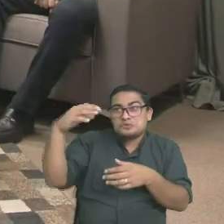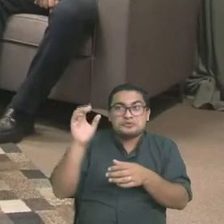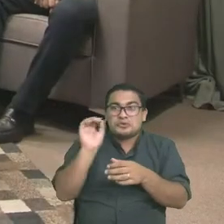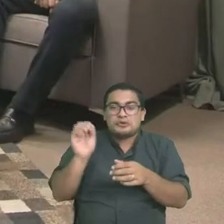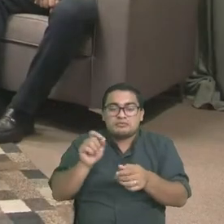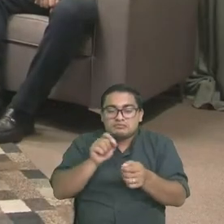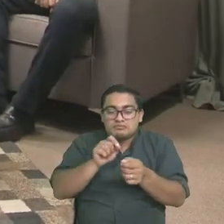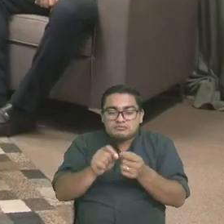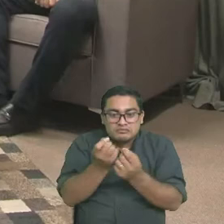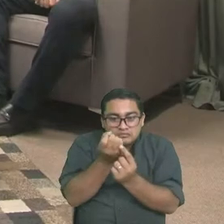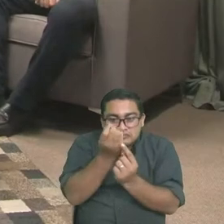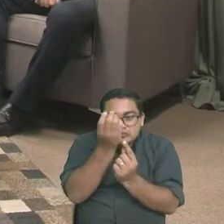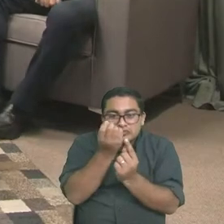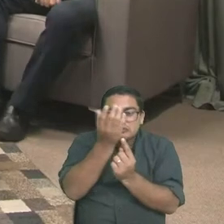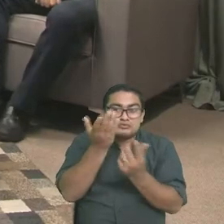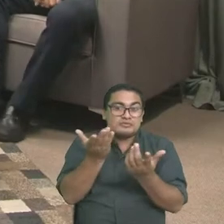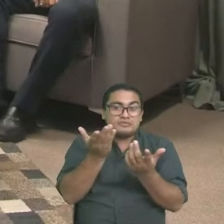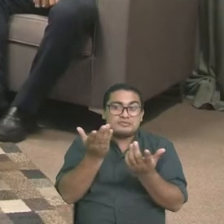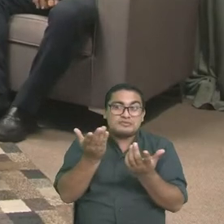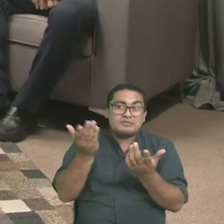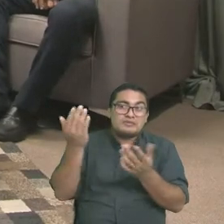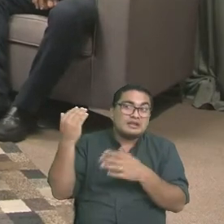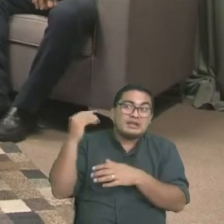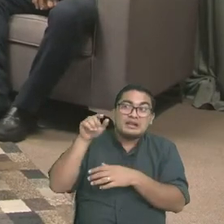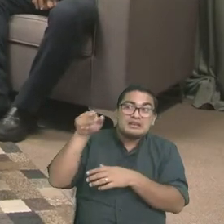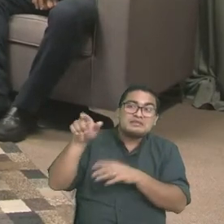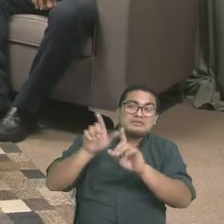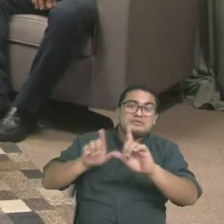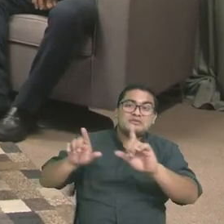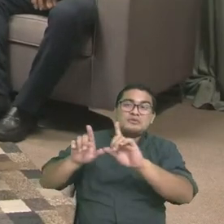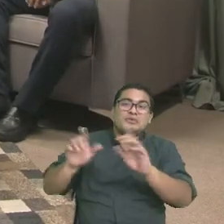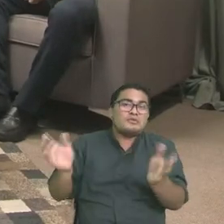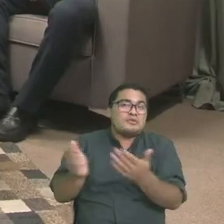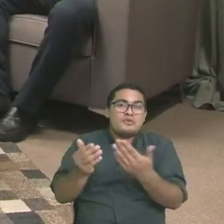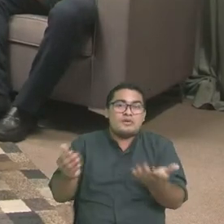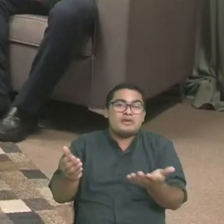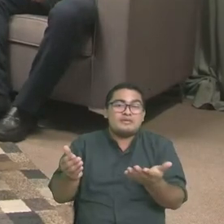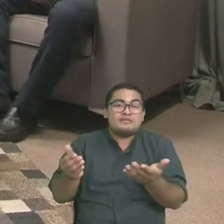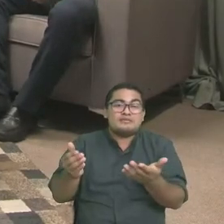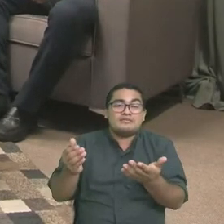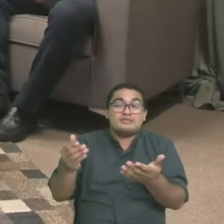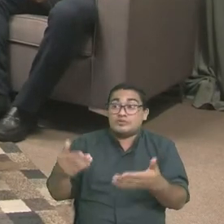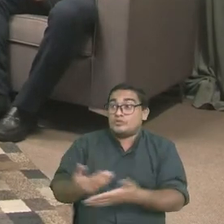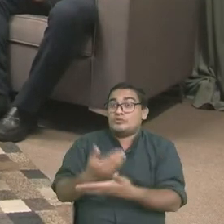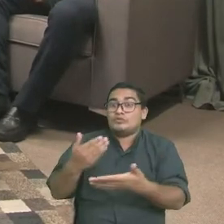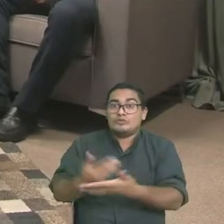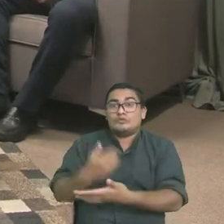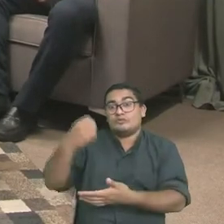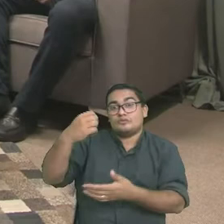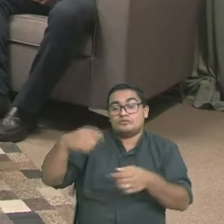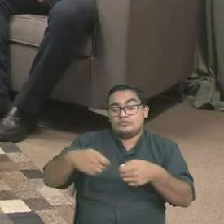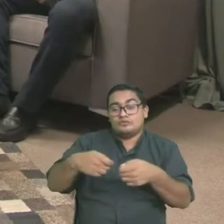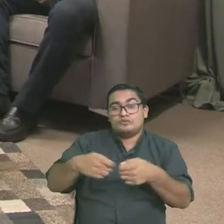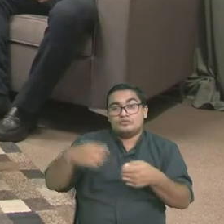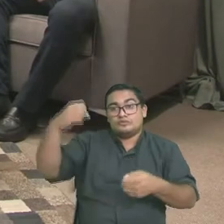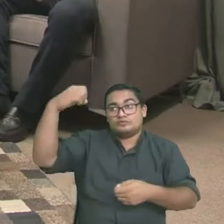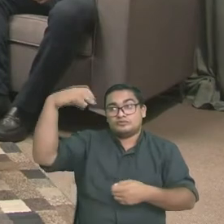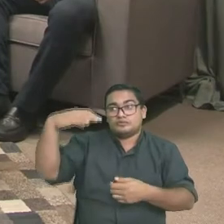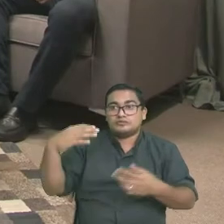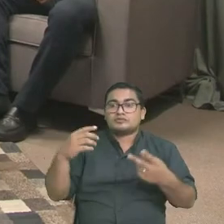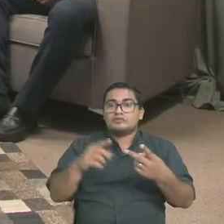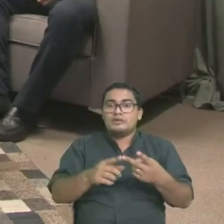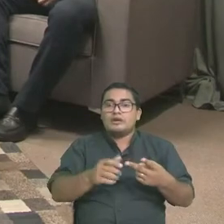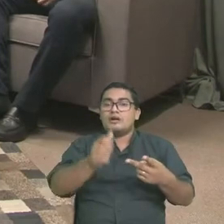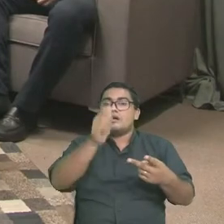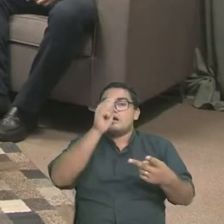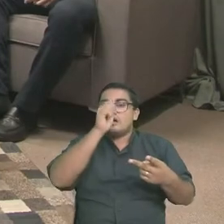o lugares donde jamás hubieses pensado que llegara el agua potable, el alcantarillado sanitario, hoy